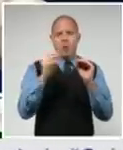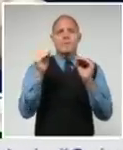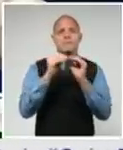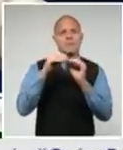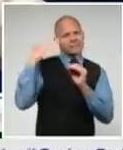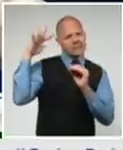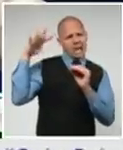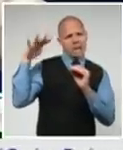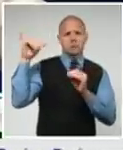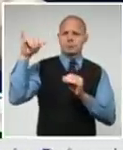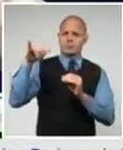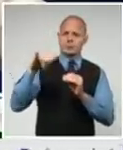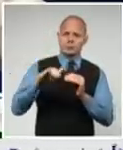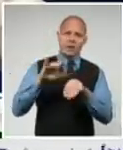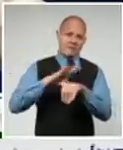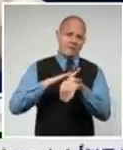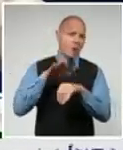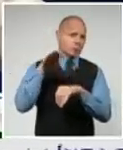país, y ya se acumulan